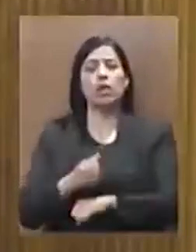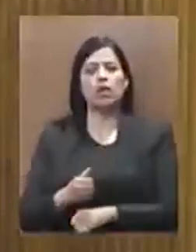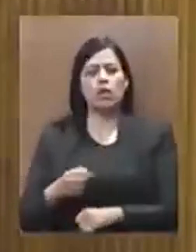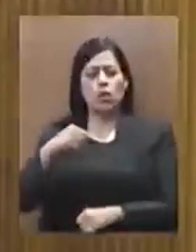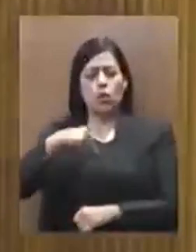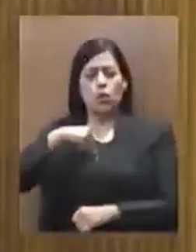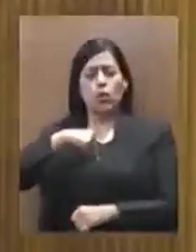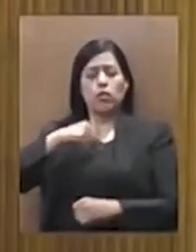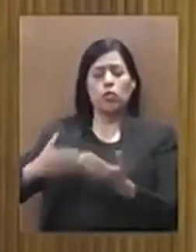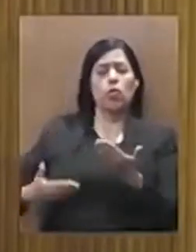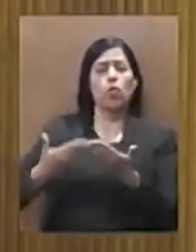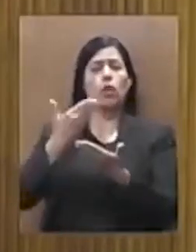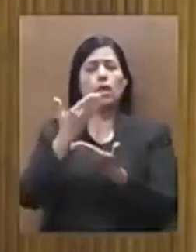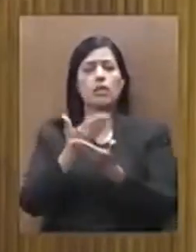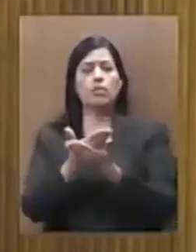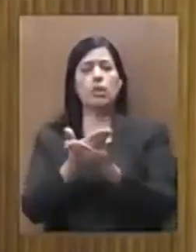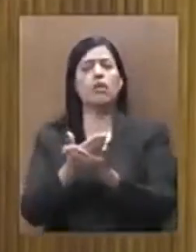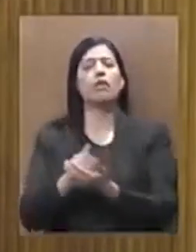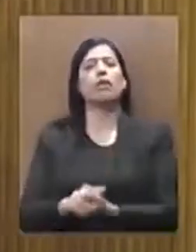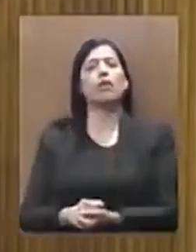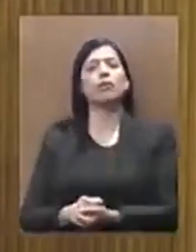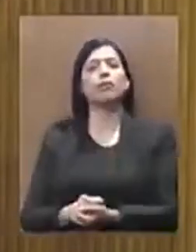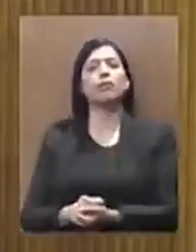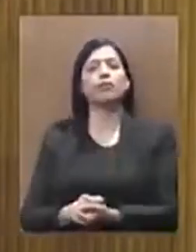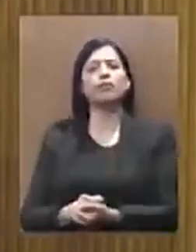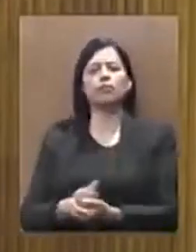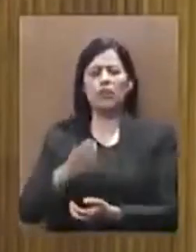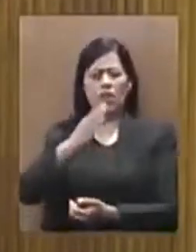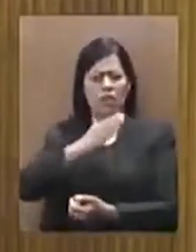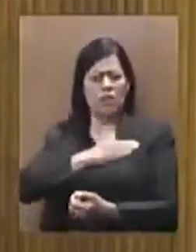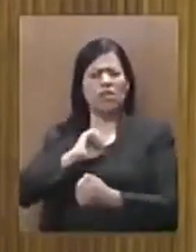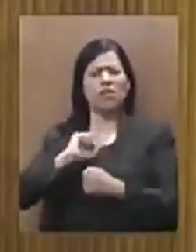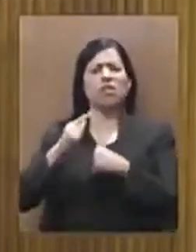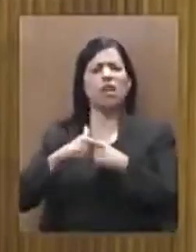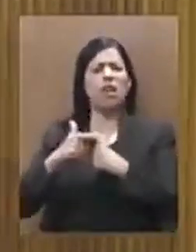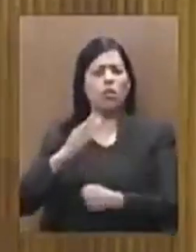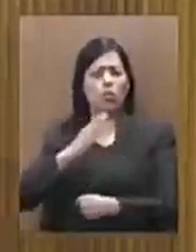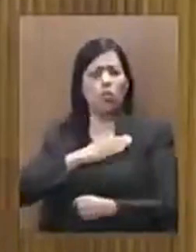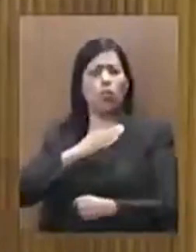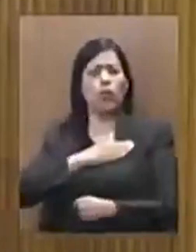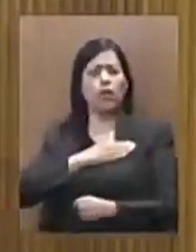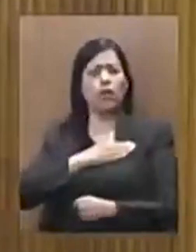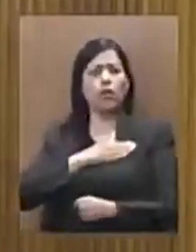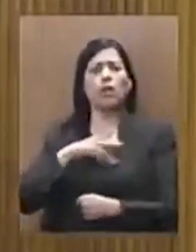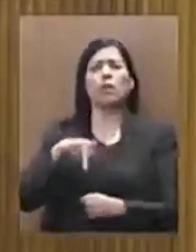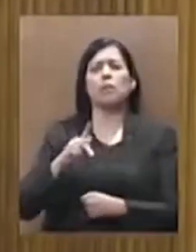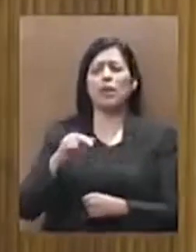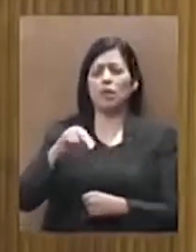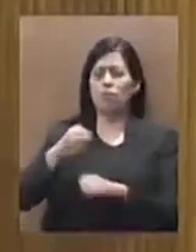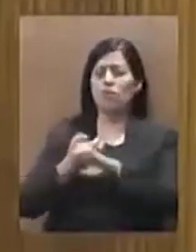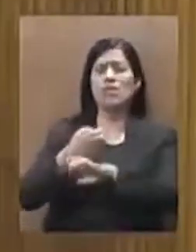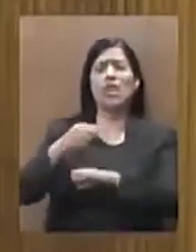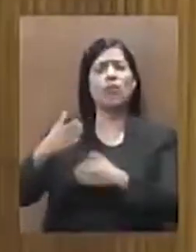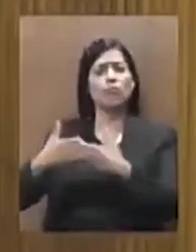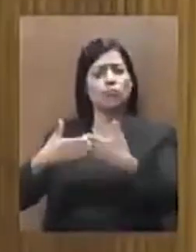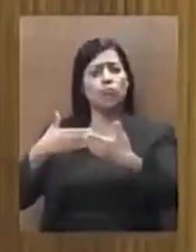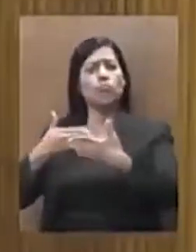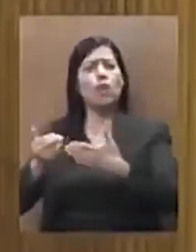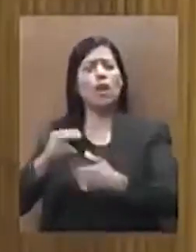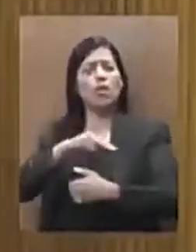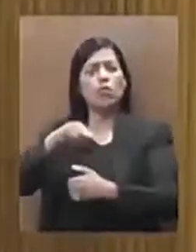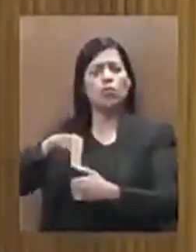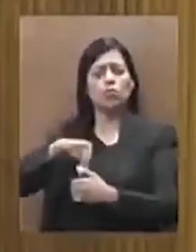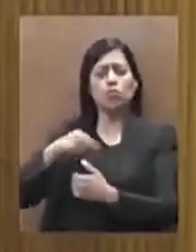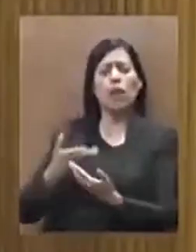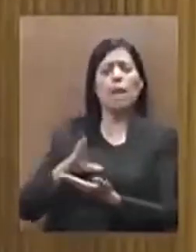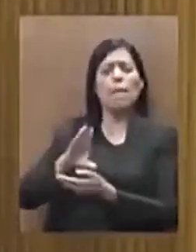que les planteó el día de hoy aquí es una acción noble pero que sobre todo nos pone en condiciones de modernidad nos permite